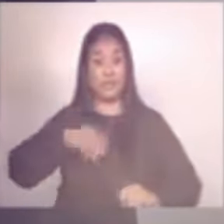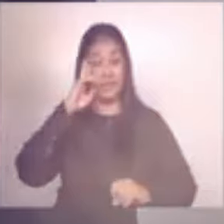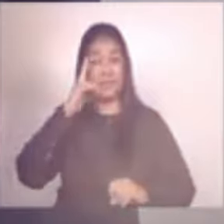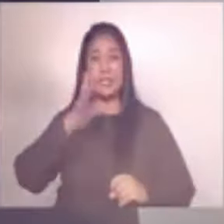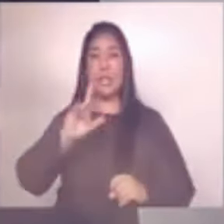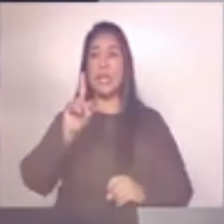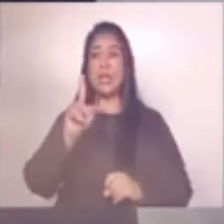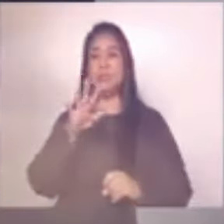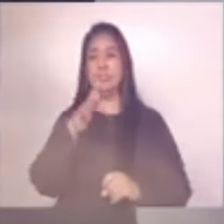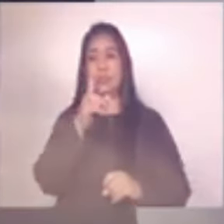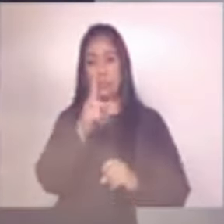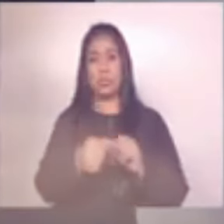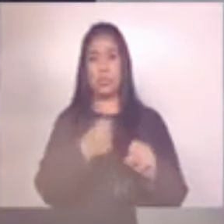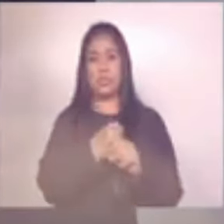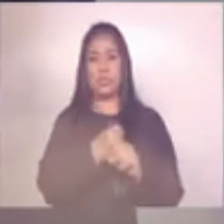un año,